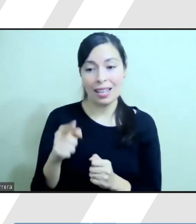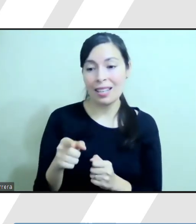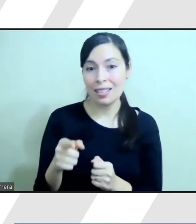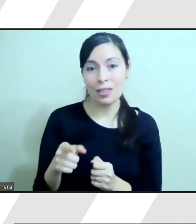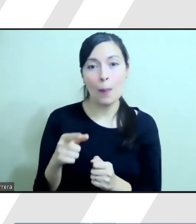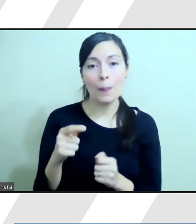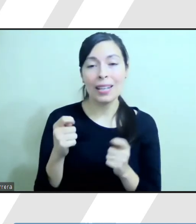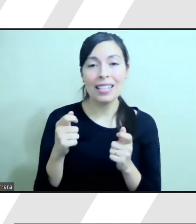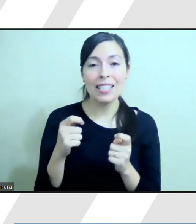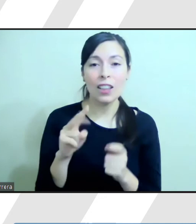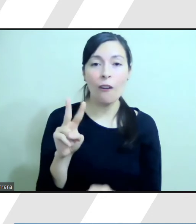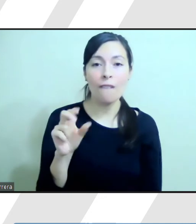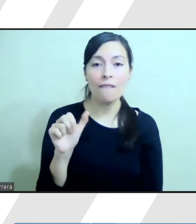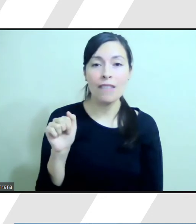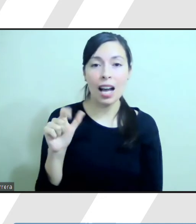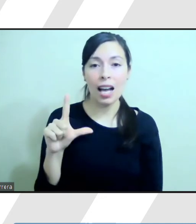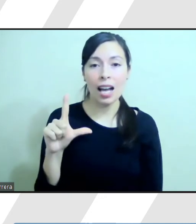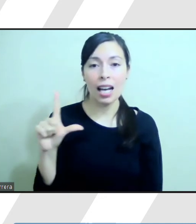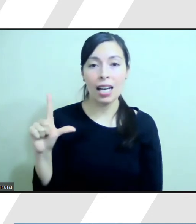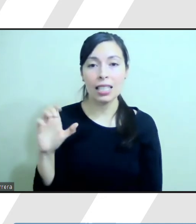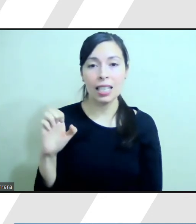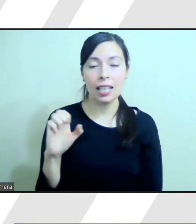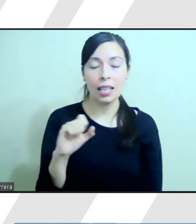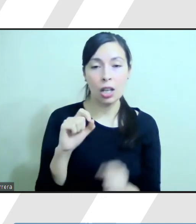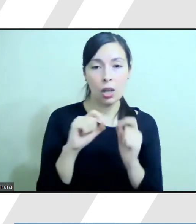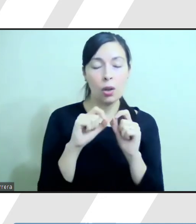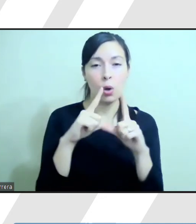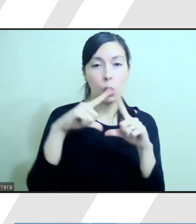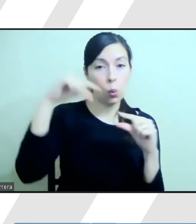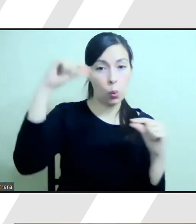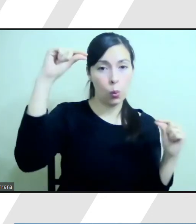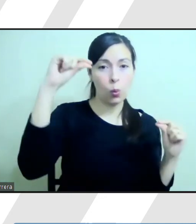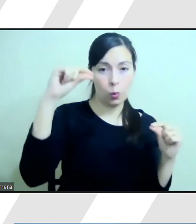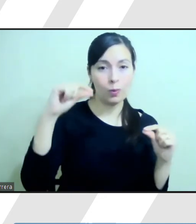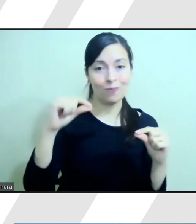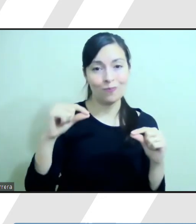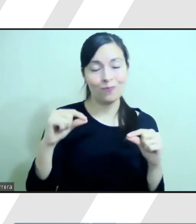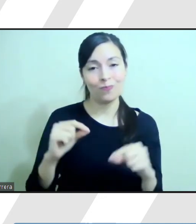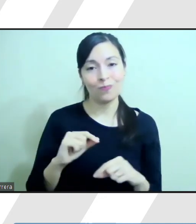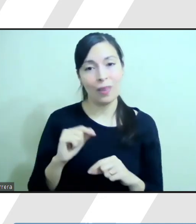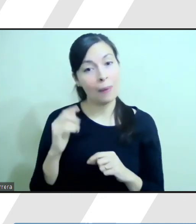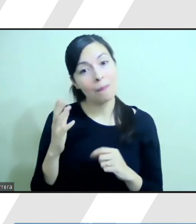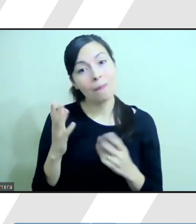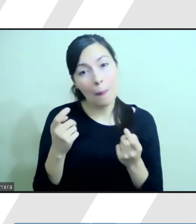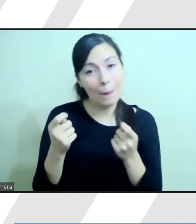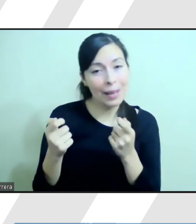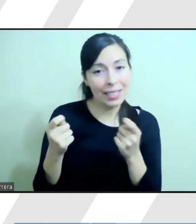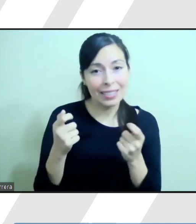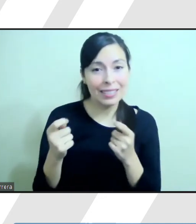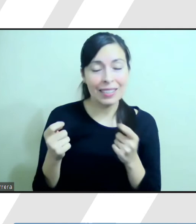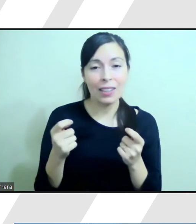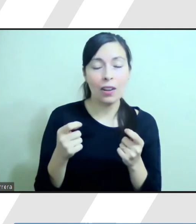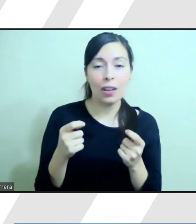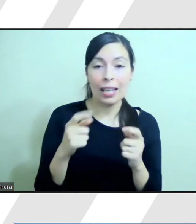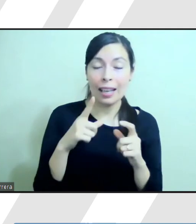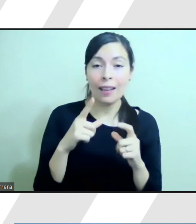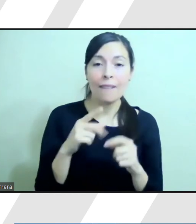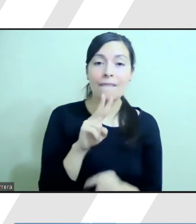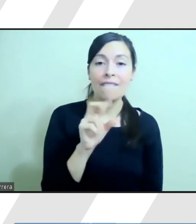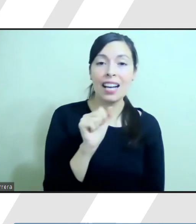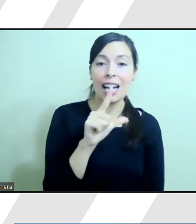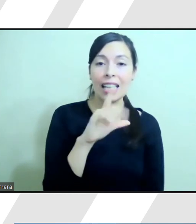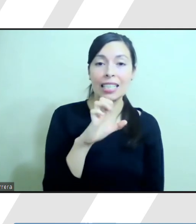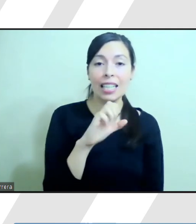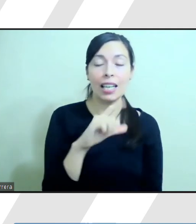Luna de la región de Antofagasta. Esa es la idea que me gustaría dar. el Valle de la Luna es bonito, pero es un ejercicio de